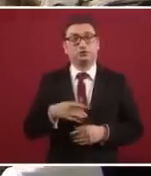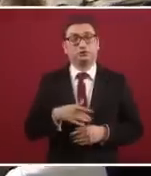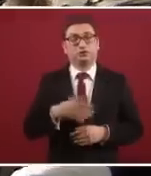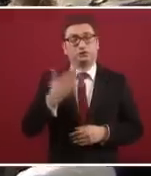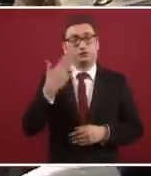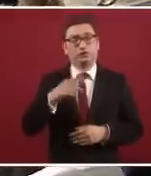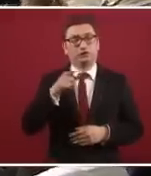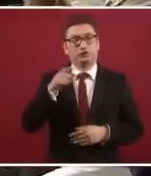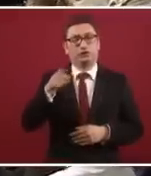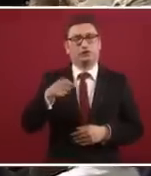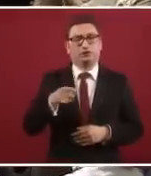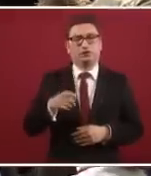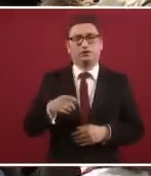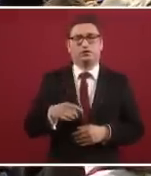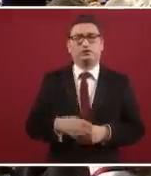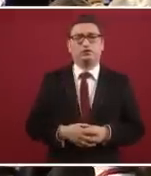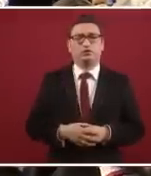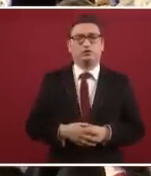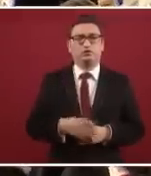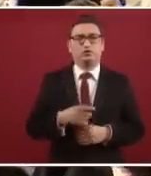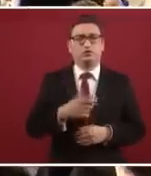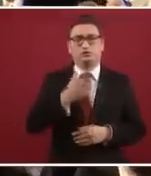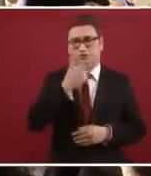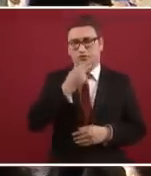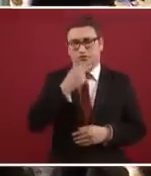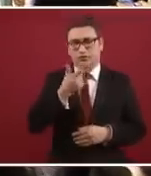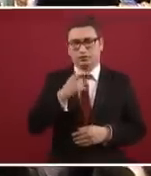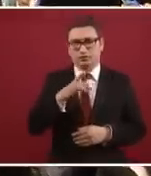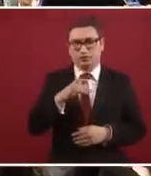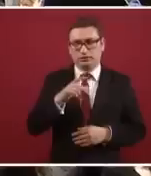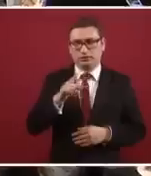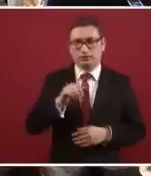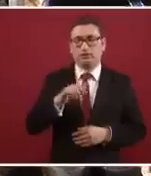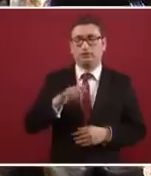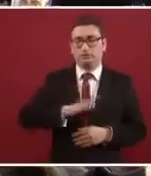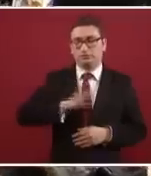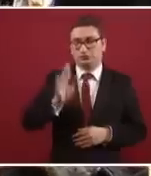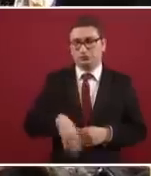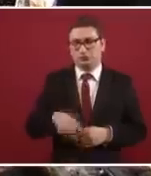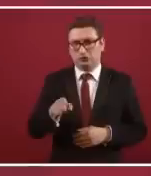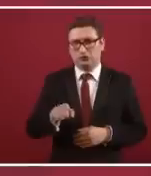vida al señor Garza Sada.